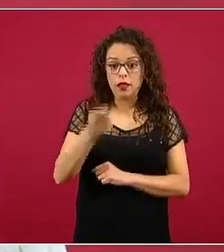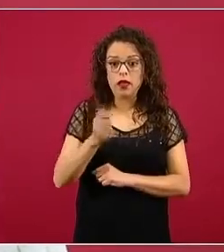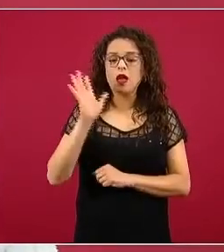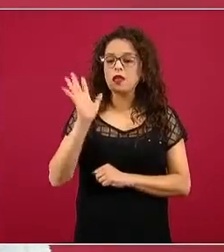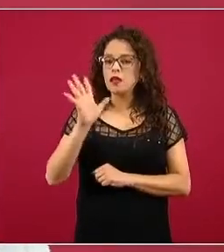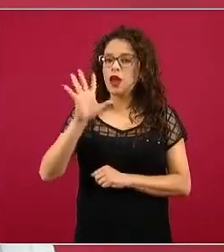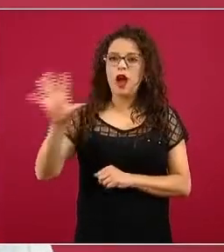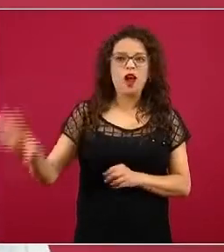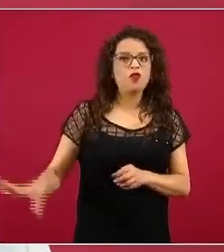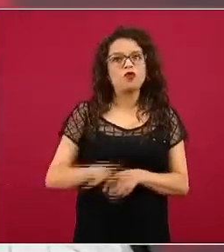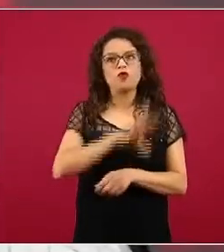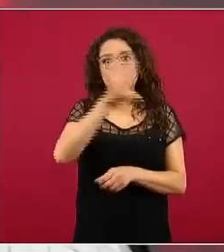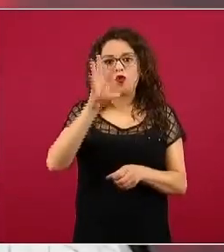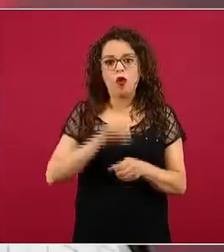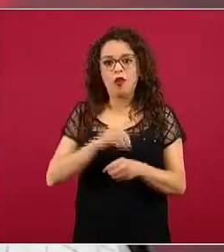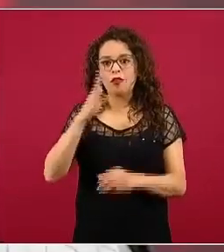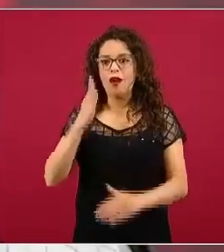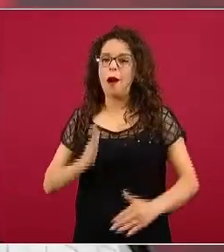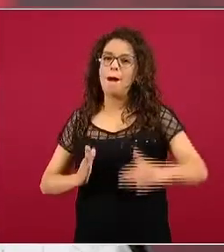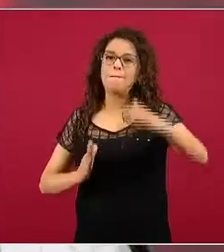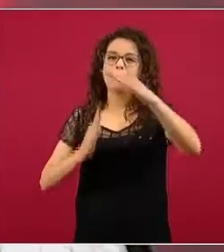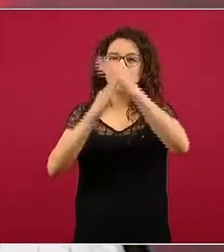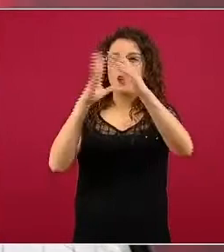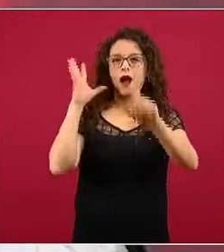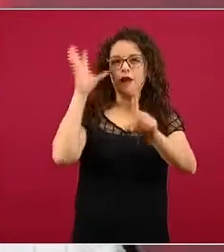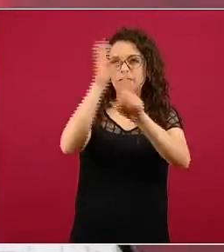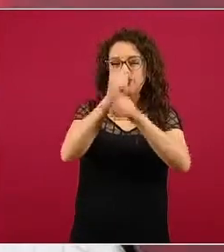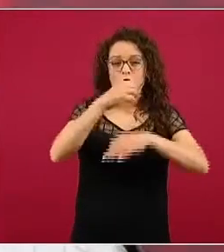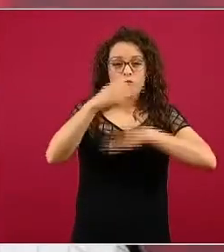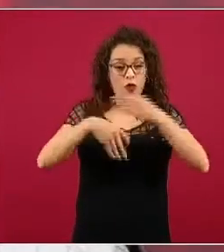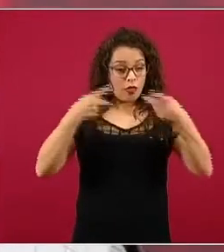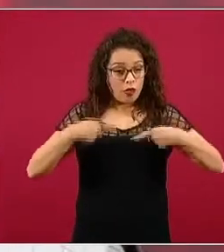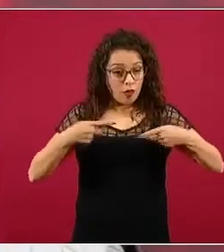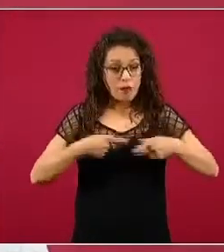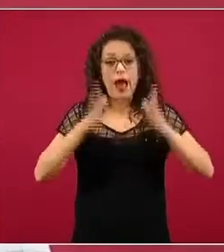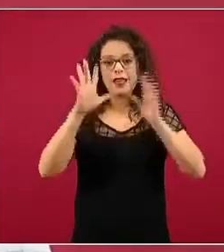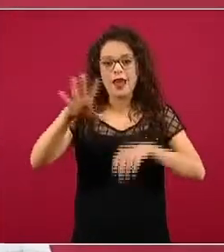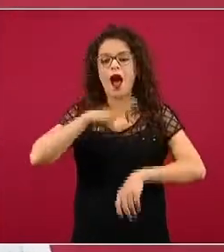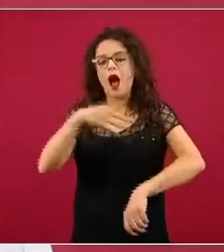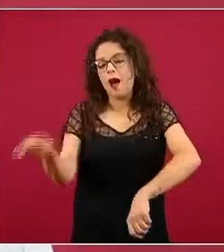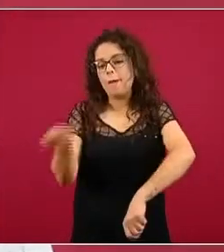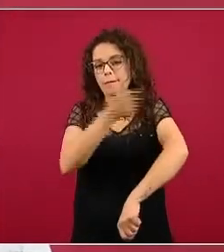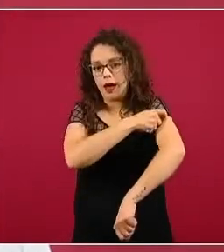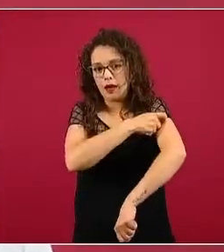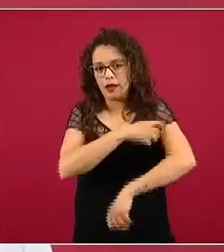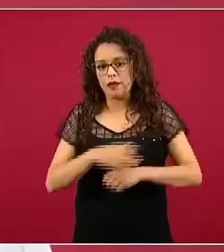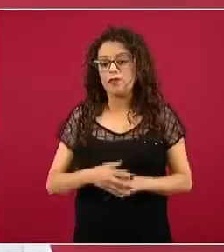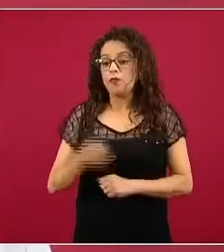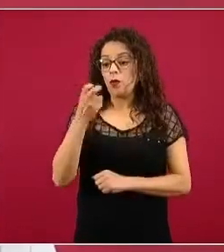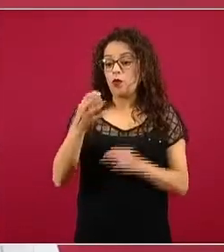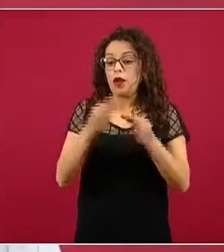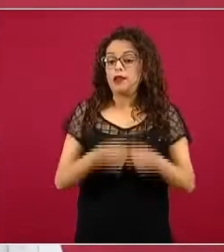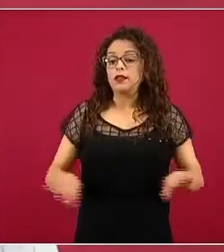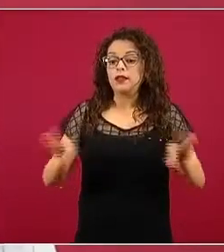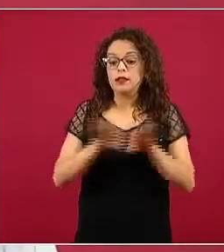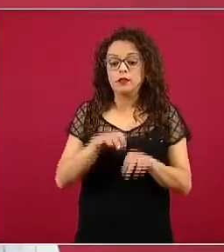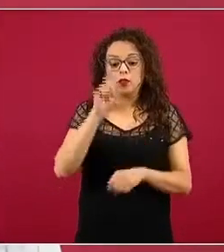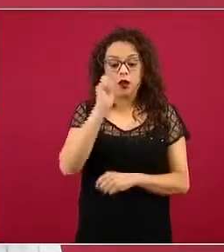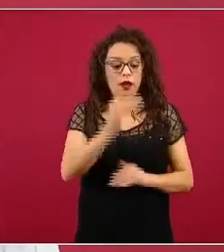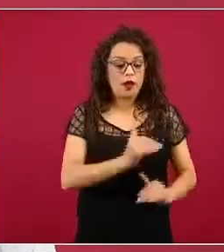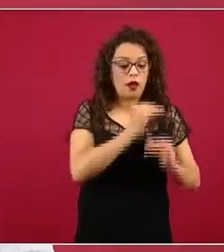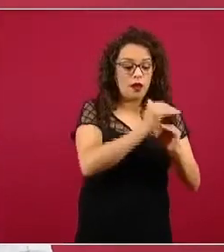cubierto, digamos, la meta para toda la población. Entonces, por eso es importante este esquema de mínimos y máximos, que no